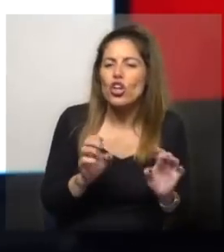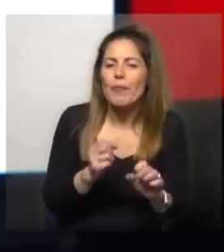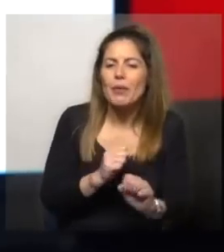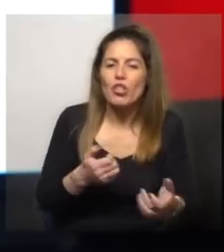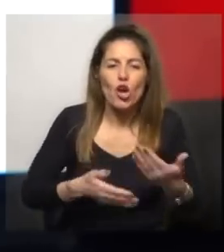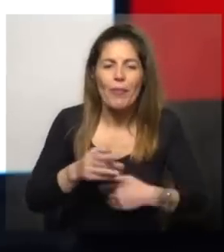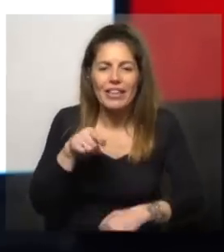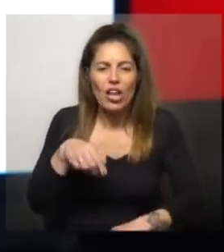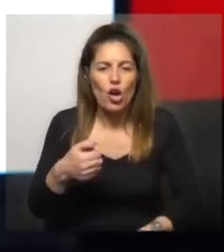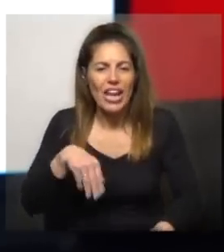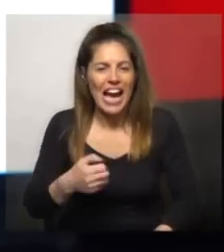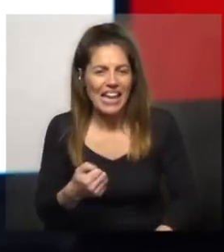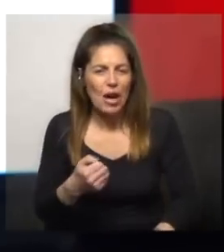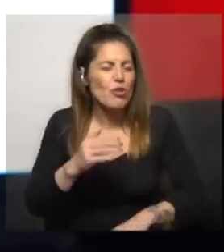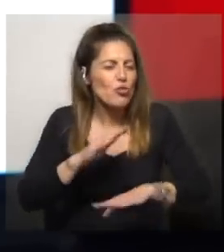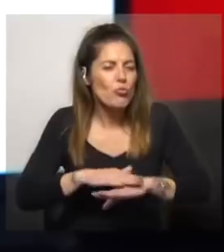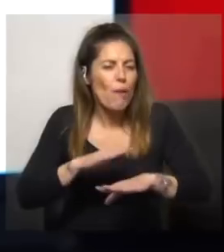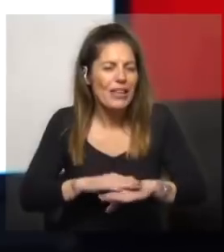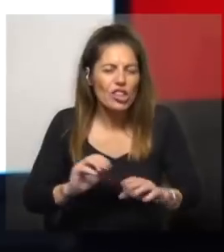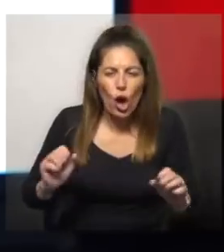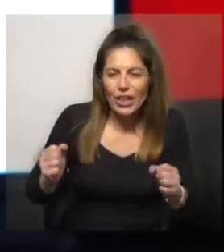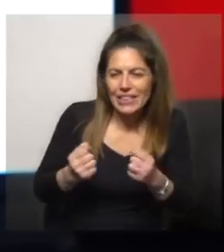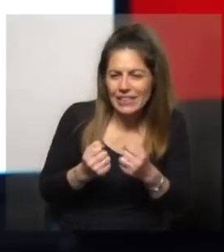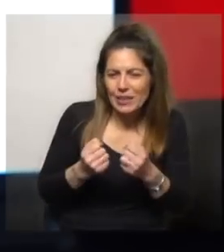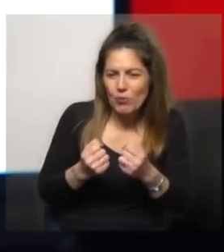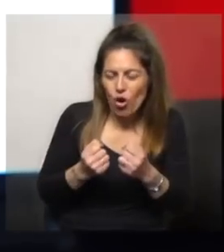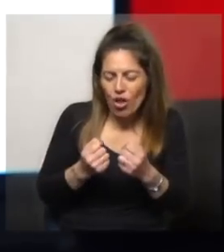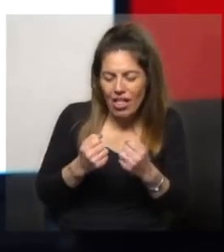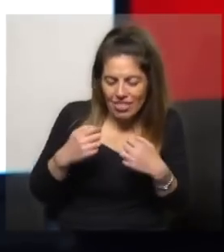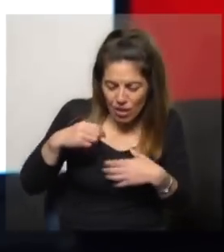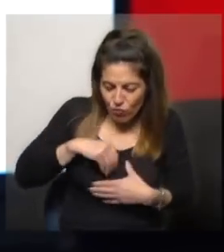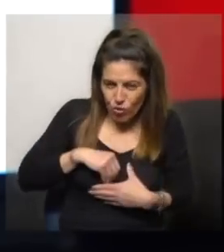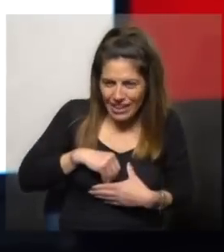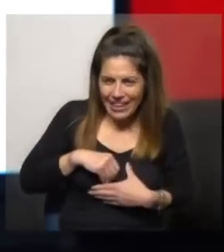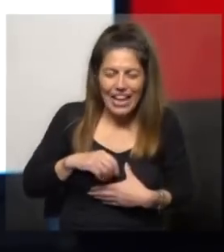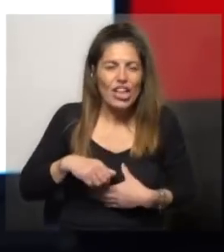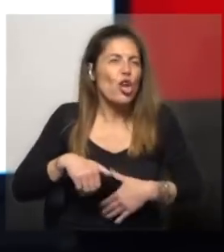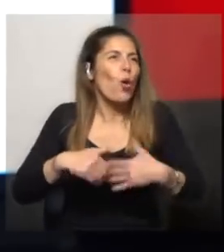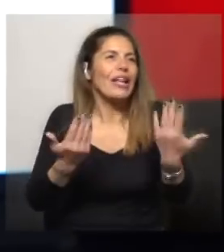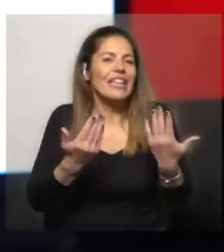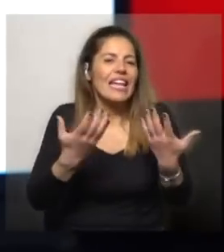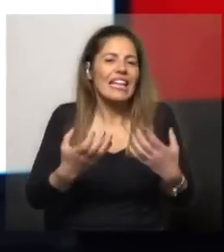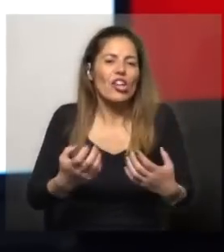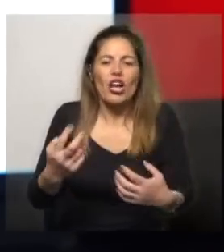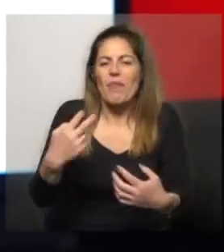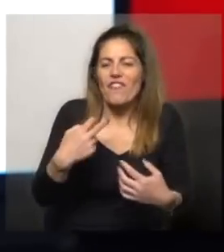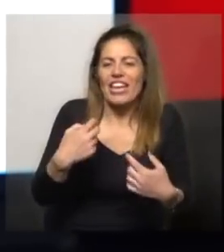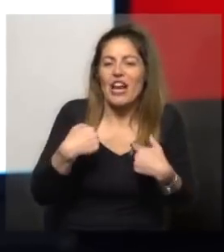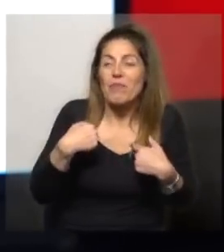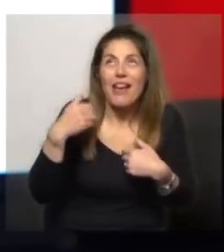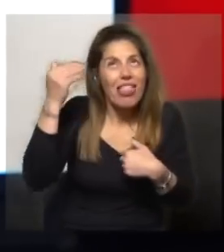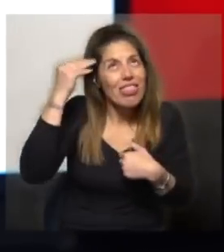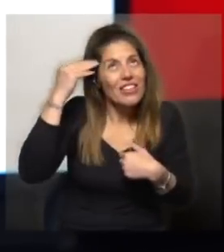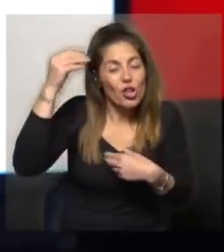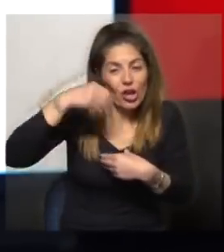Ana porque de verdad me parece un momento como súper íntimo y de introspección este y no cualquiera tengo ganas de que me vea tanto mi inconsciente y lo que